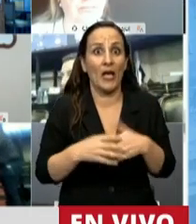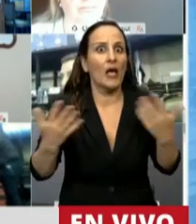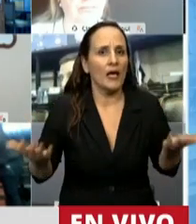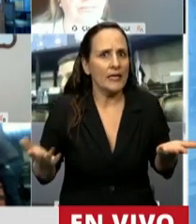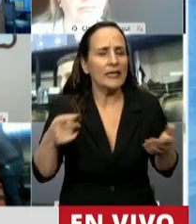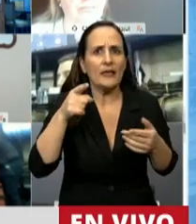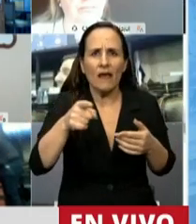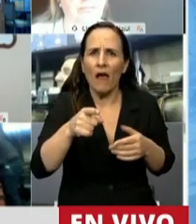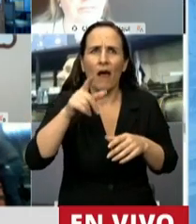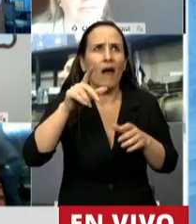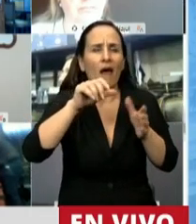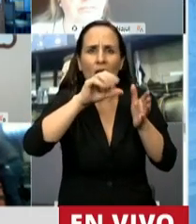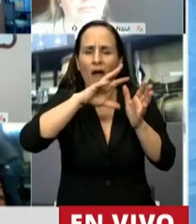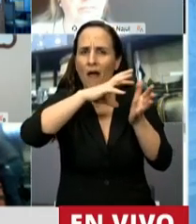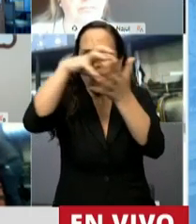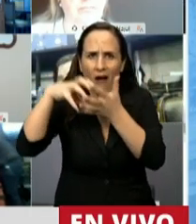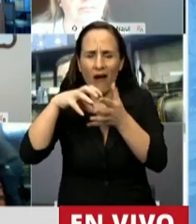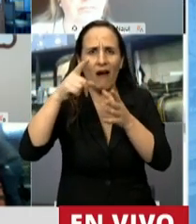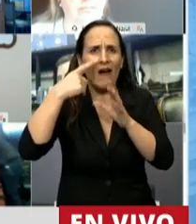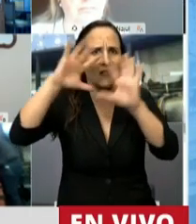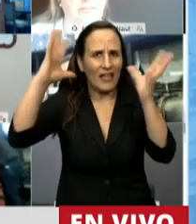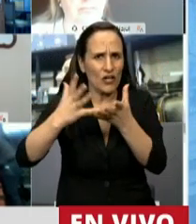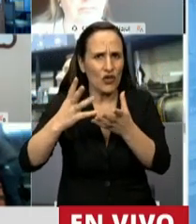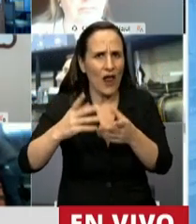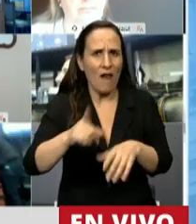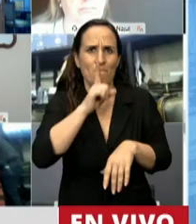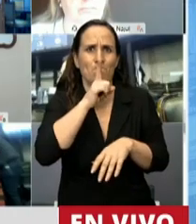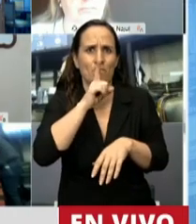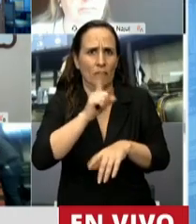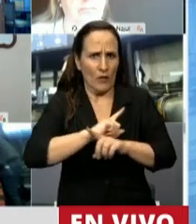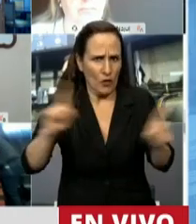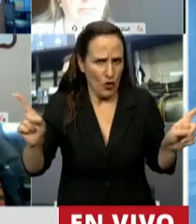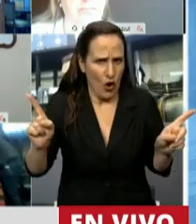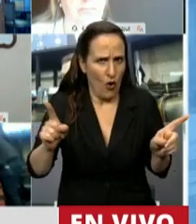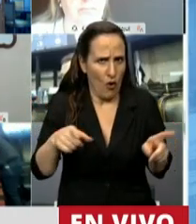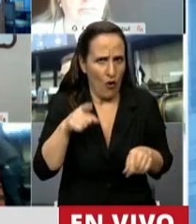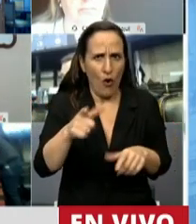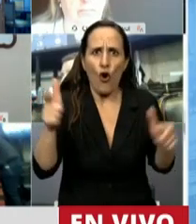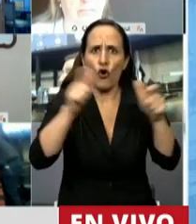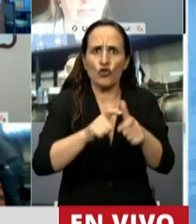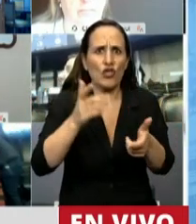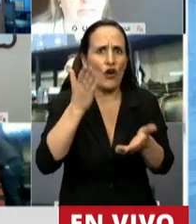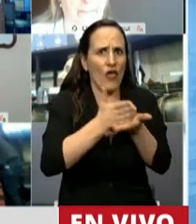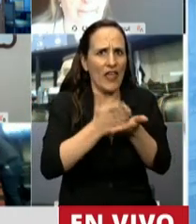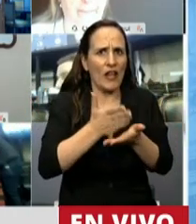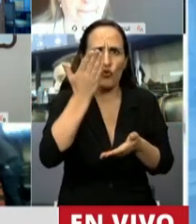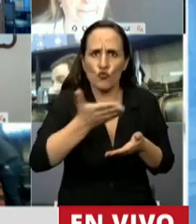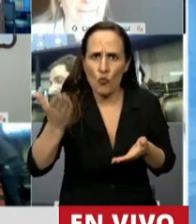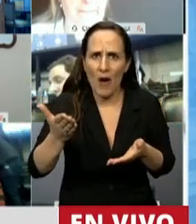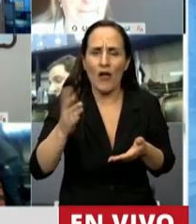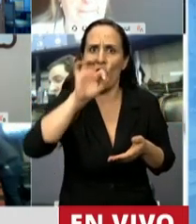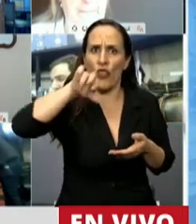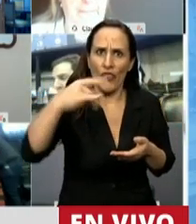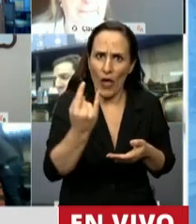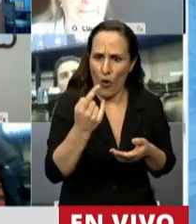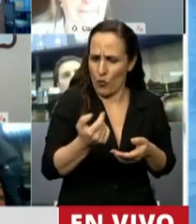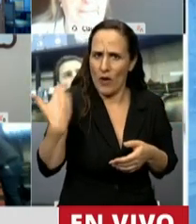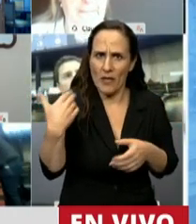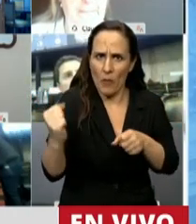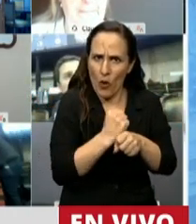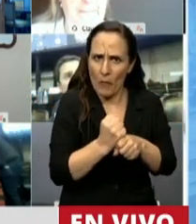quedan callados los organismos internacionales, señor presidente. No se queda callado el Consejo de Derechos Humanos de Naciones Unidas, que aprobó hace muy